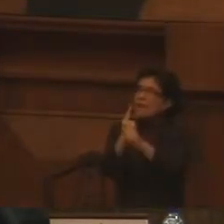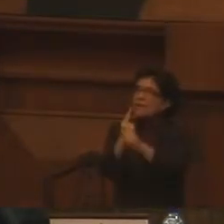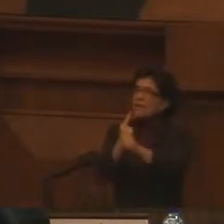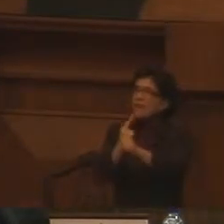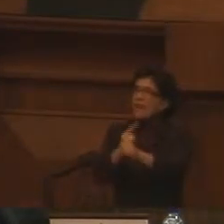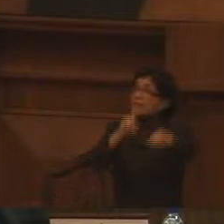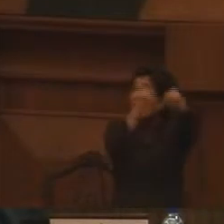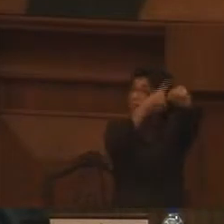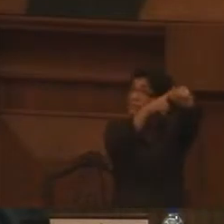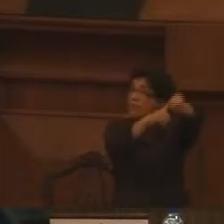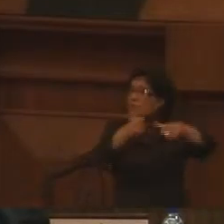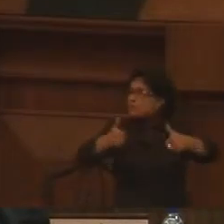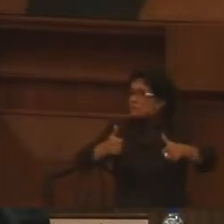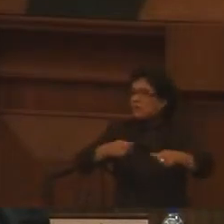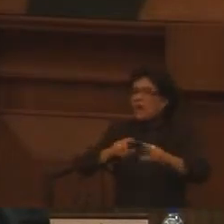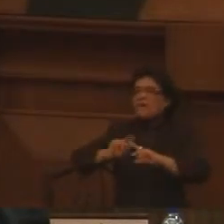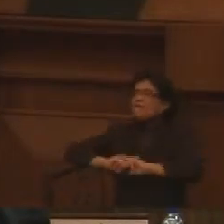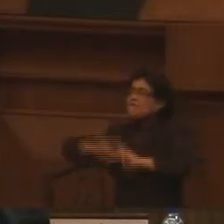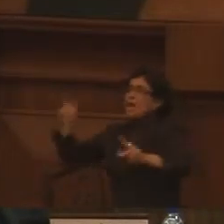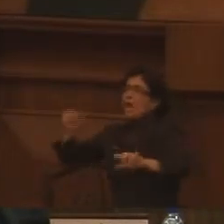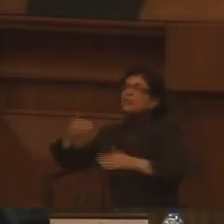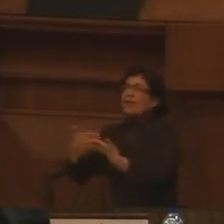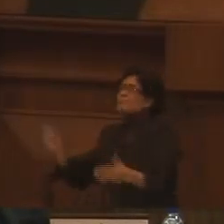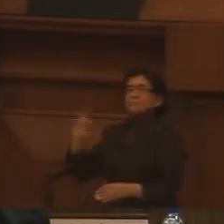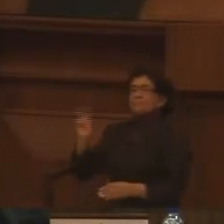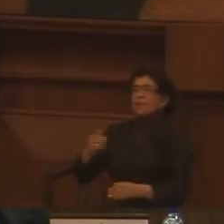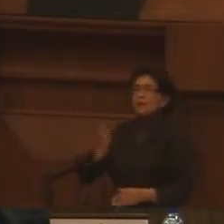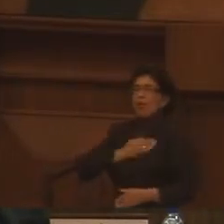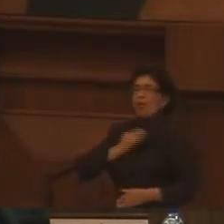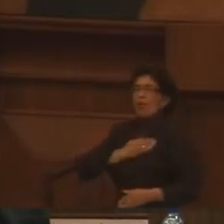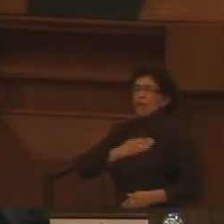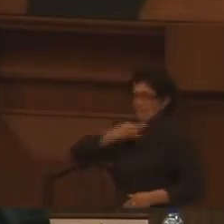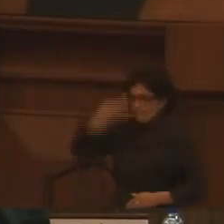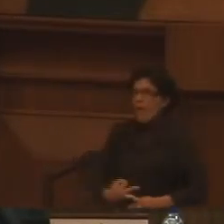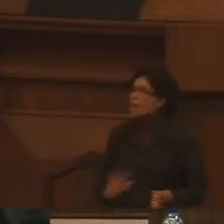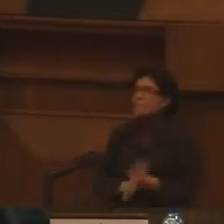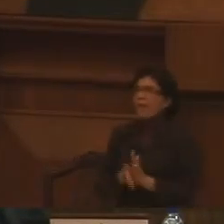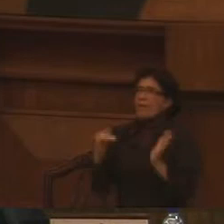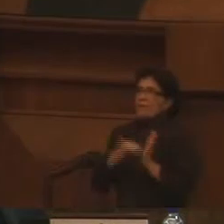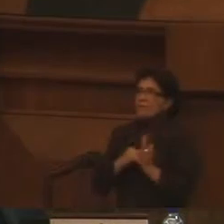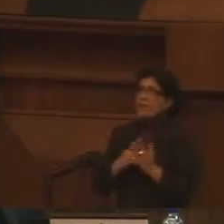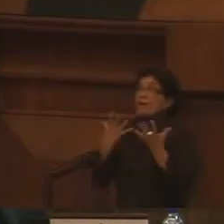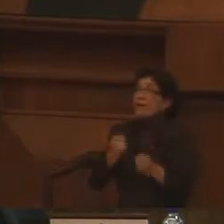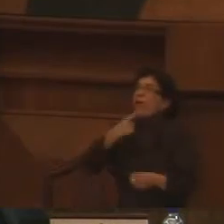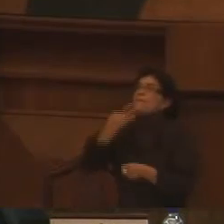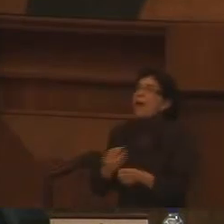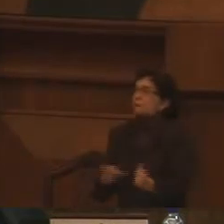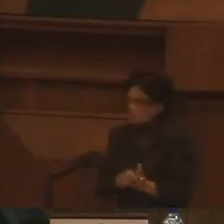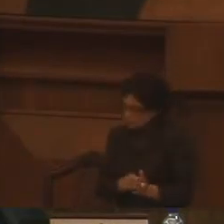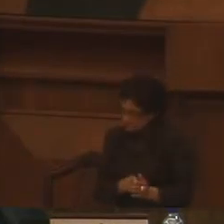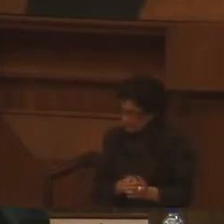libertad de expresión, los mismos que deben darse en los ámbitos de protección a las niñas,